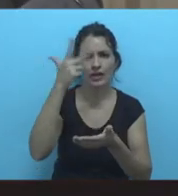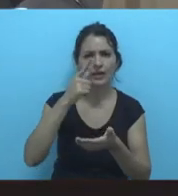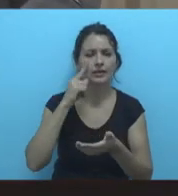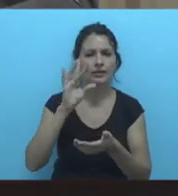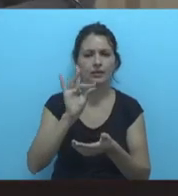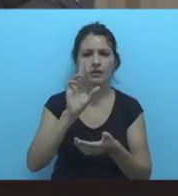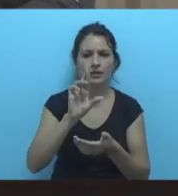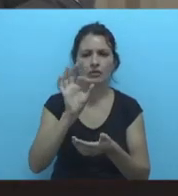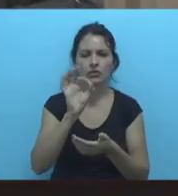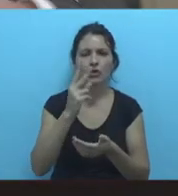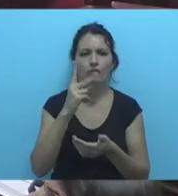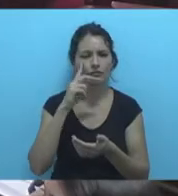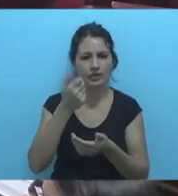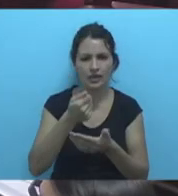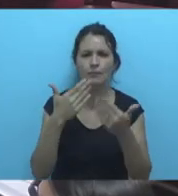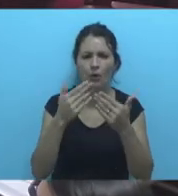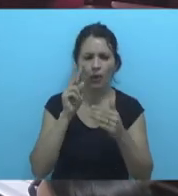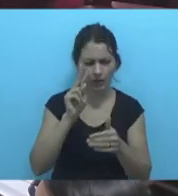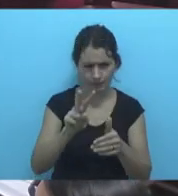el proyecto. Aprobado.